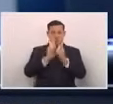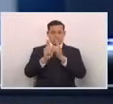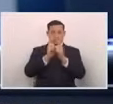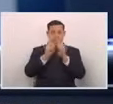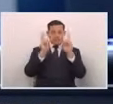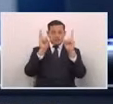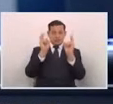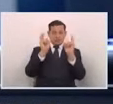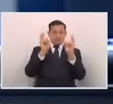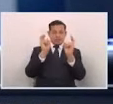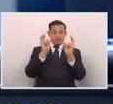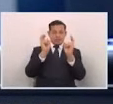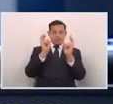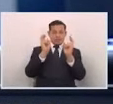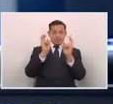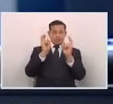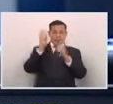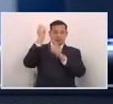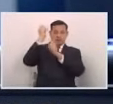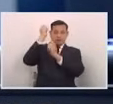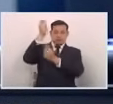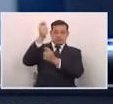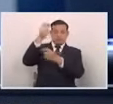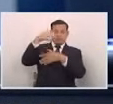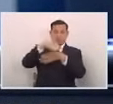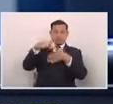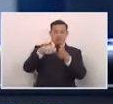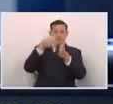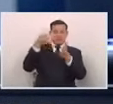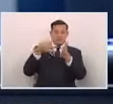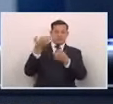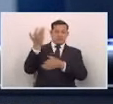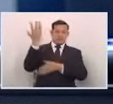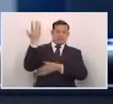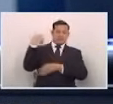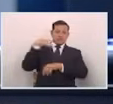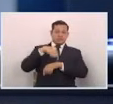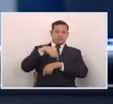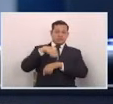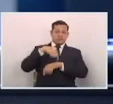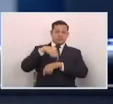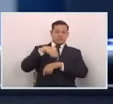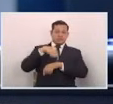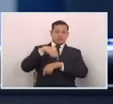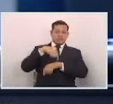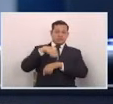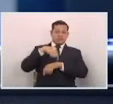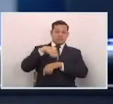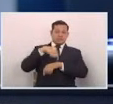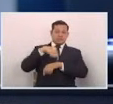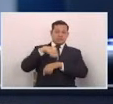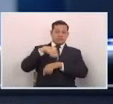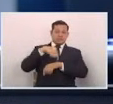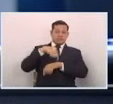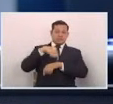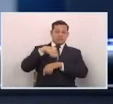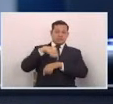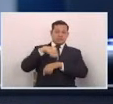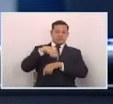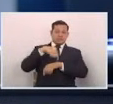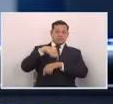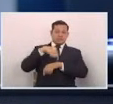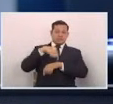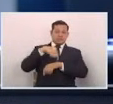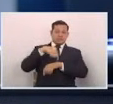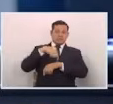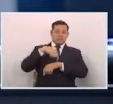tema, reclaman que la Asamblea Legislativa pasada fue la tercera. Ahí pueden ver